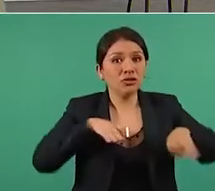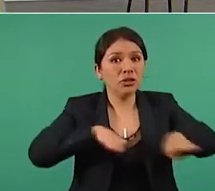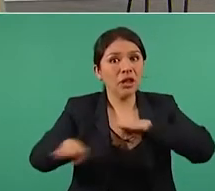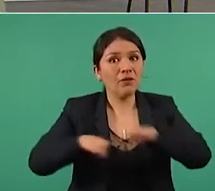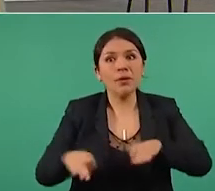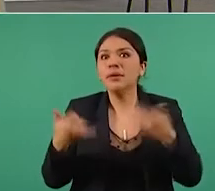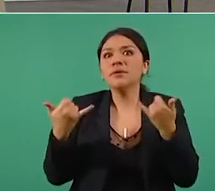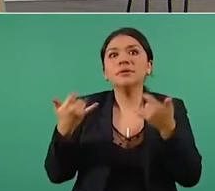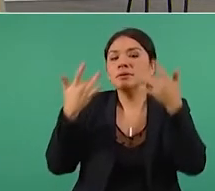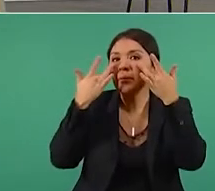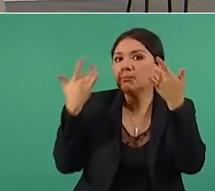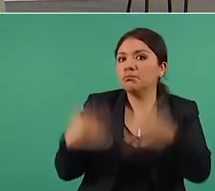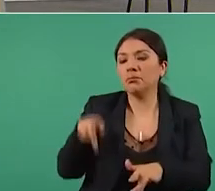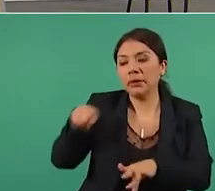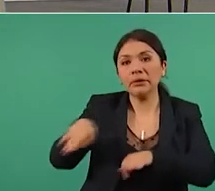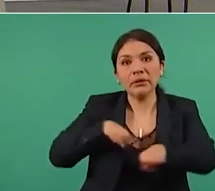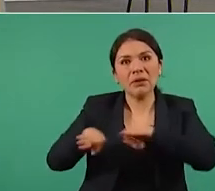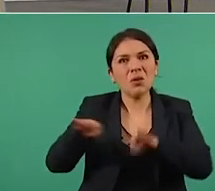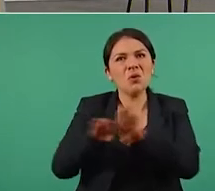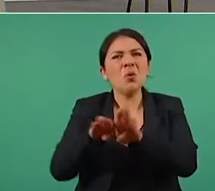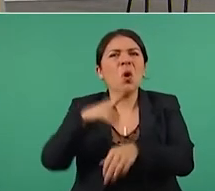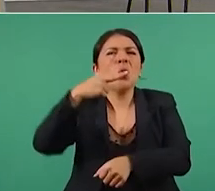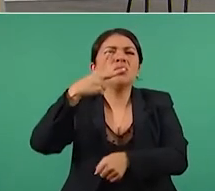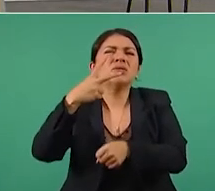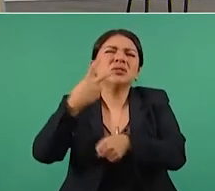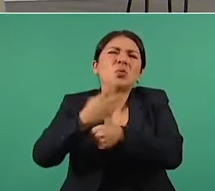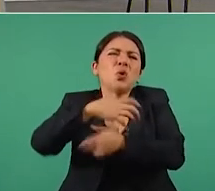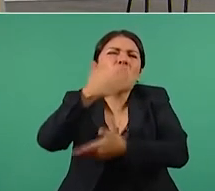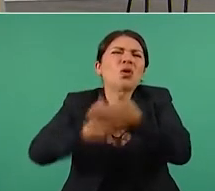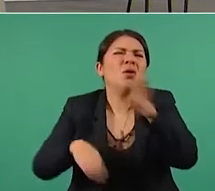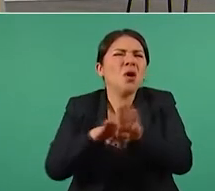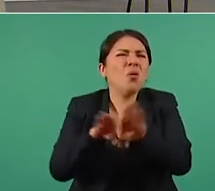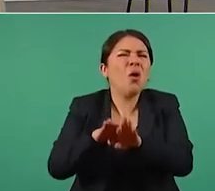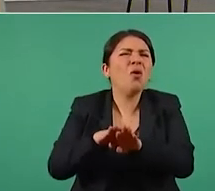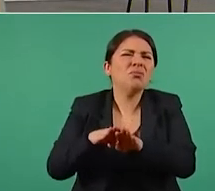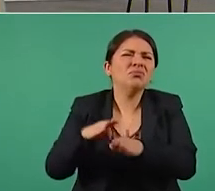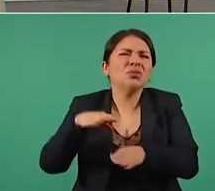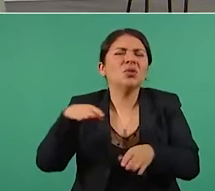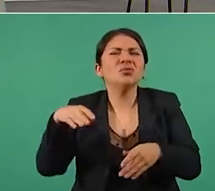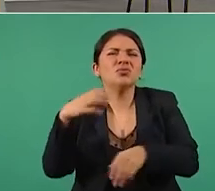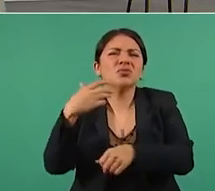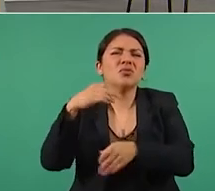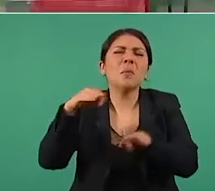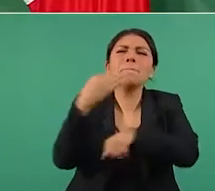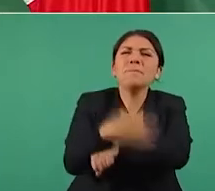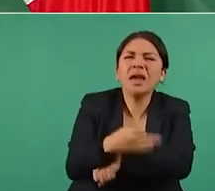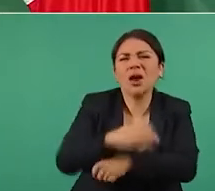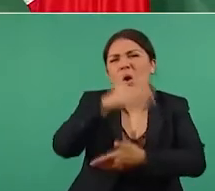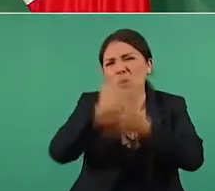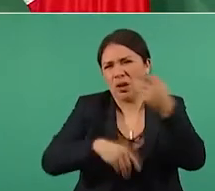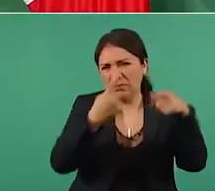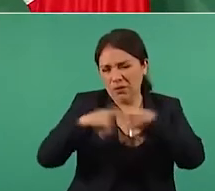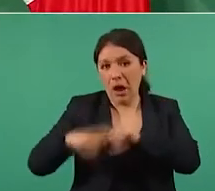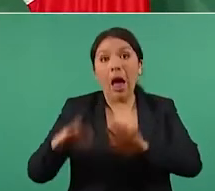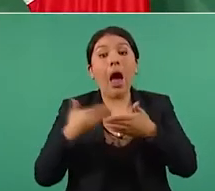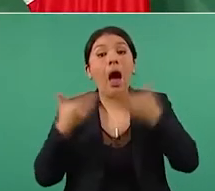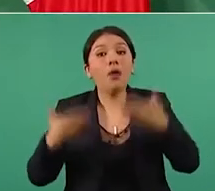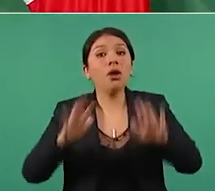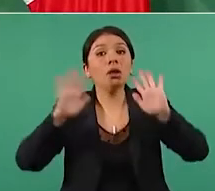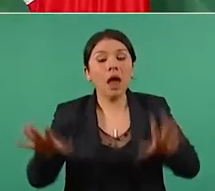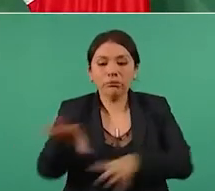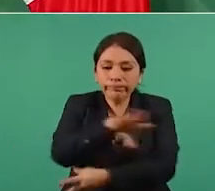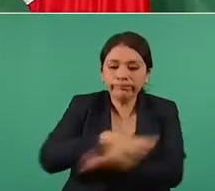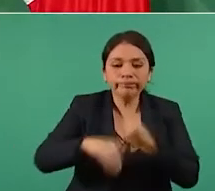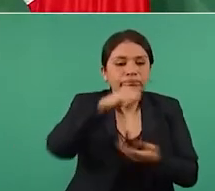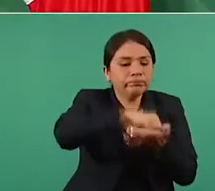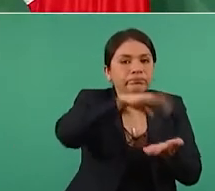esquema, de este esquema de subcontratación, y han sido reconocidos y registrados por sus patrones reales,